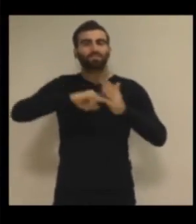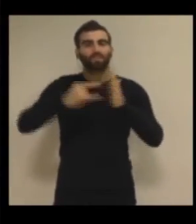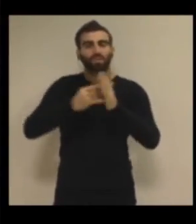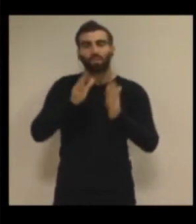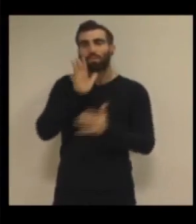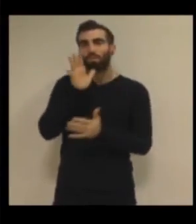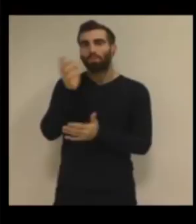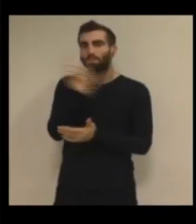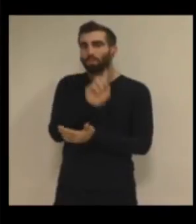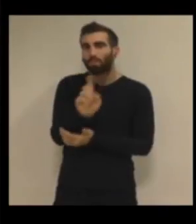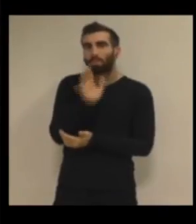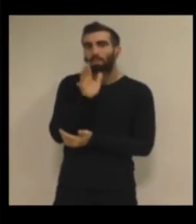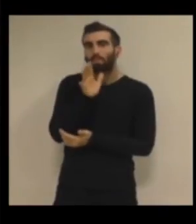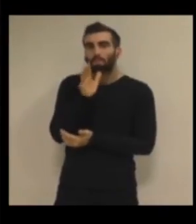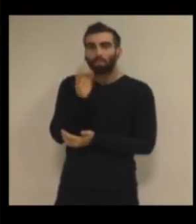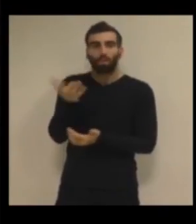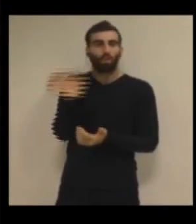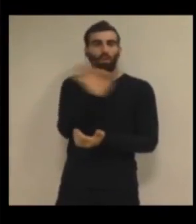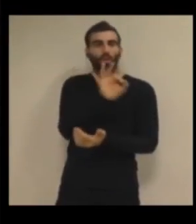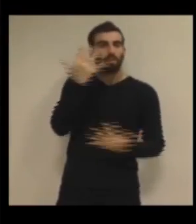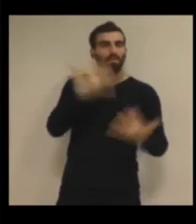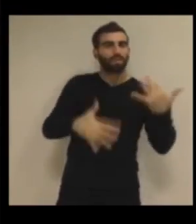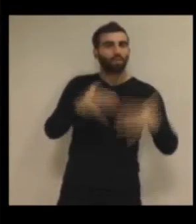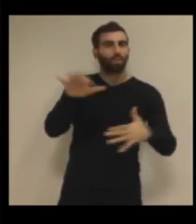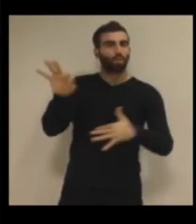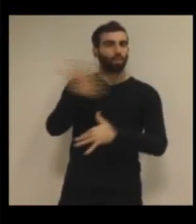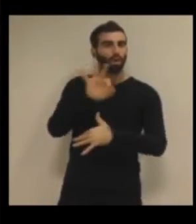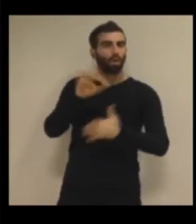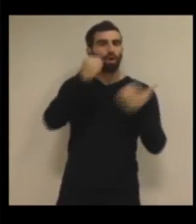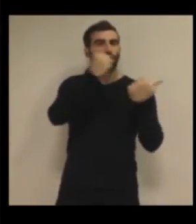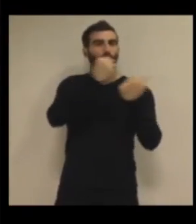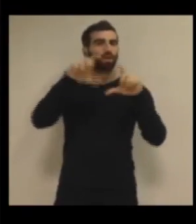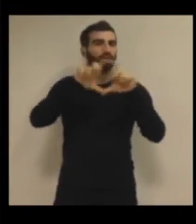¿Por qué no lo hace esa entidad pública? ¿Por qué no? Y entonces, claro,